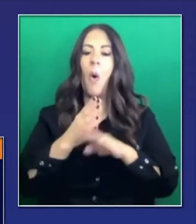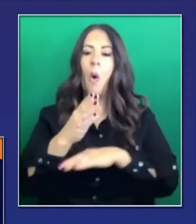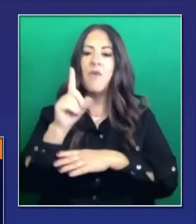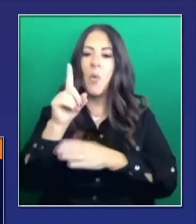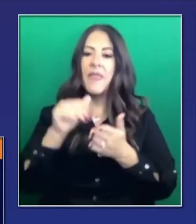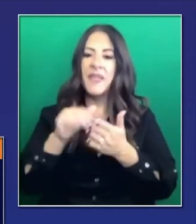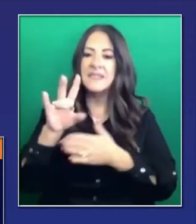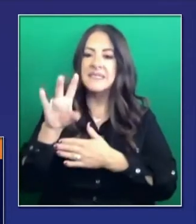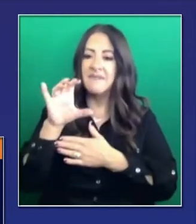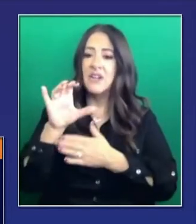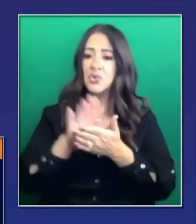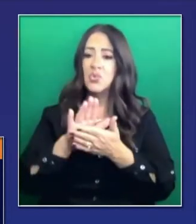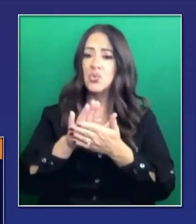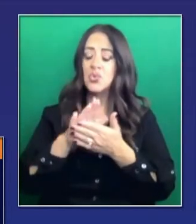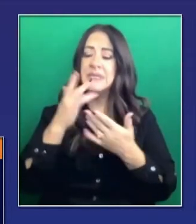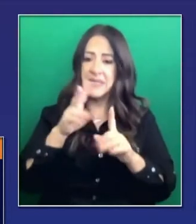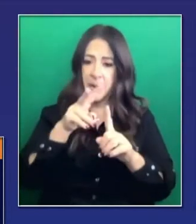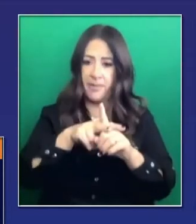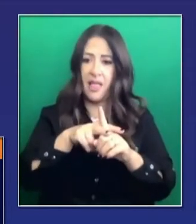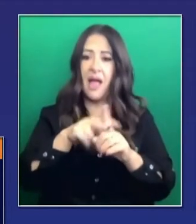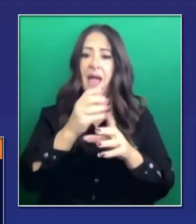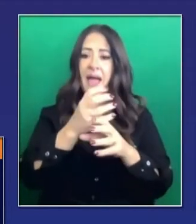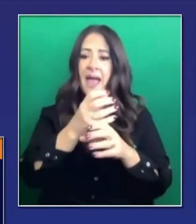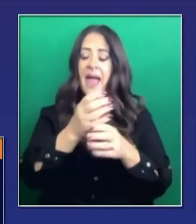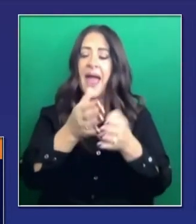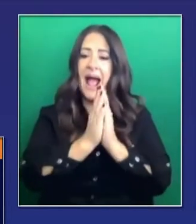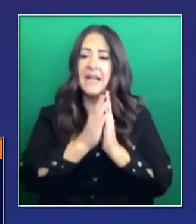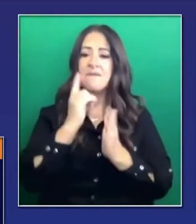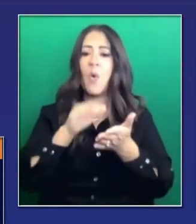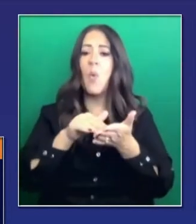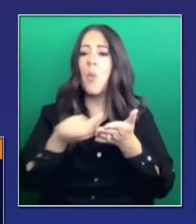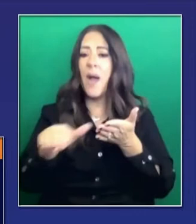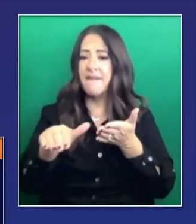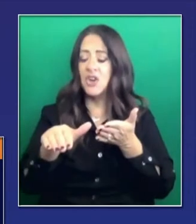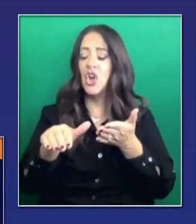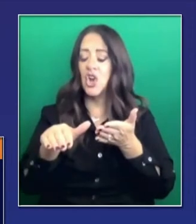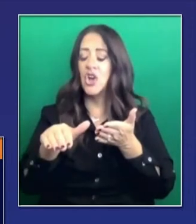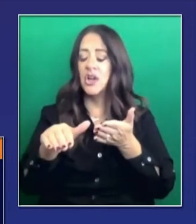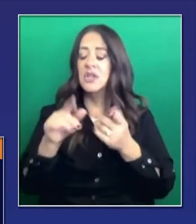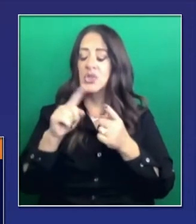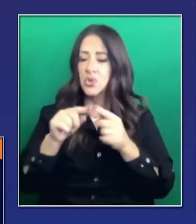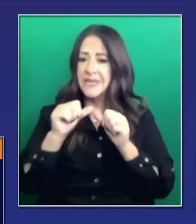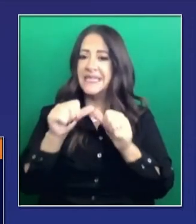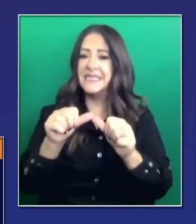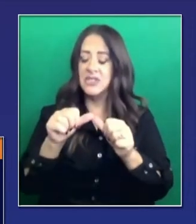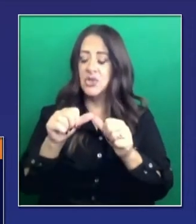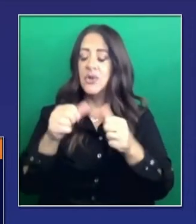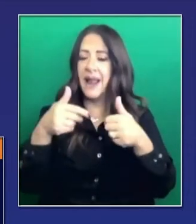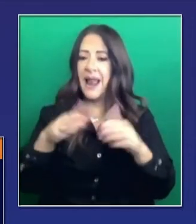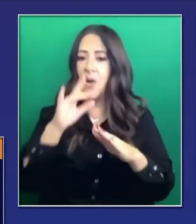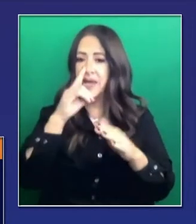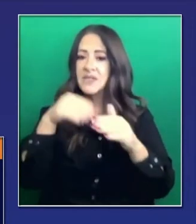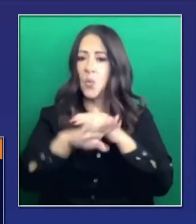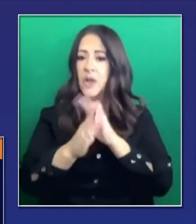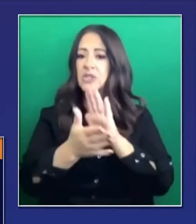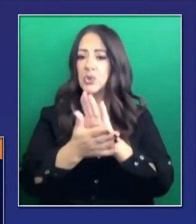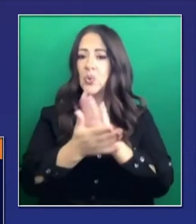escuelas solicitado y han recibido renuncias en base a las pautas que primero expedimos en